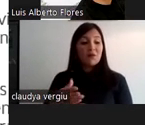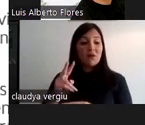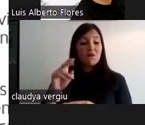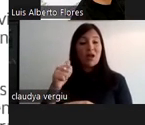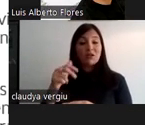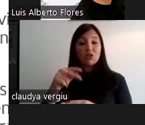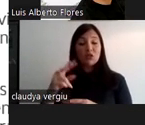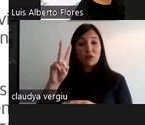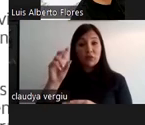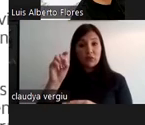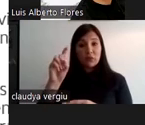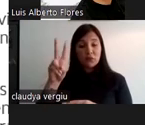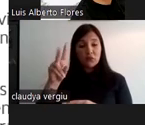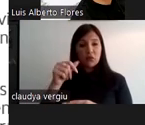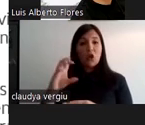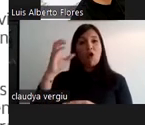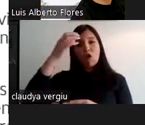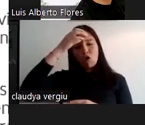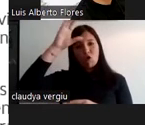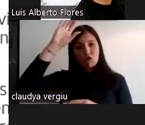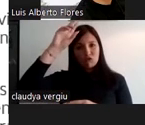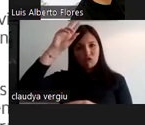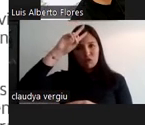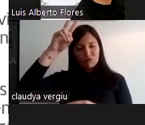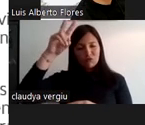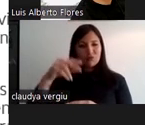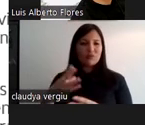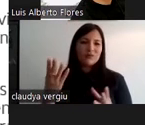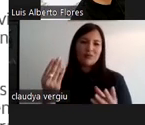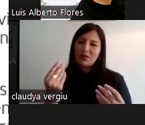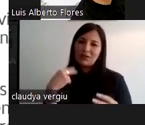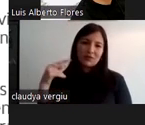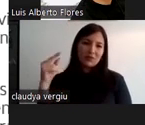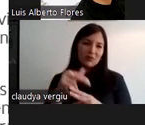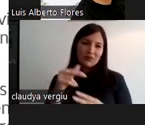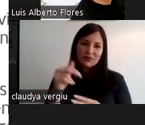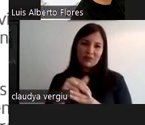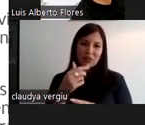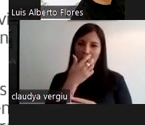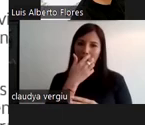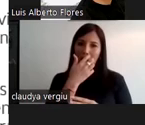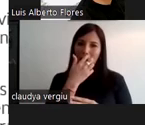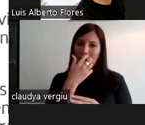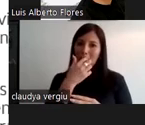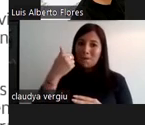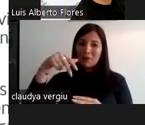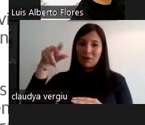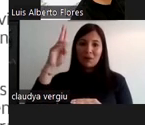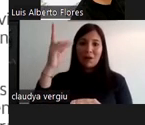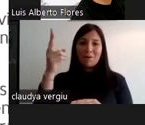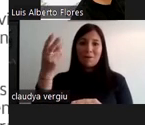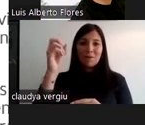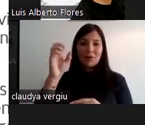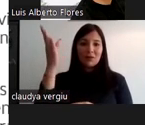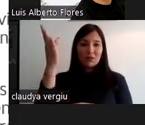2021 cusco es el departamento que tiene y ha sido en año 2021 en este caso tiene la mayor intención